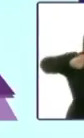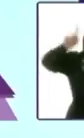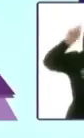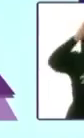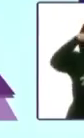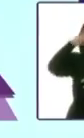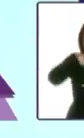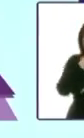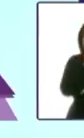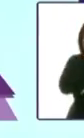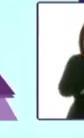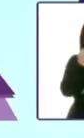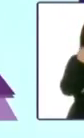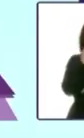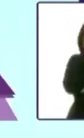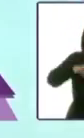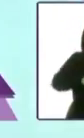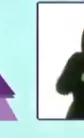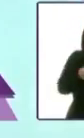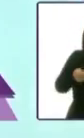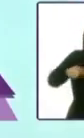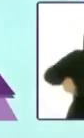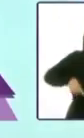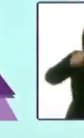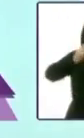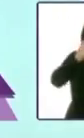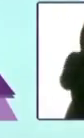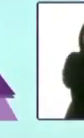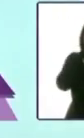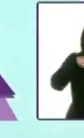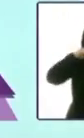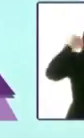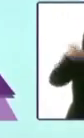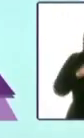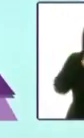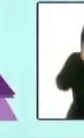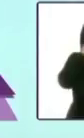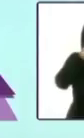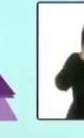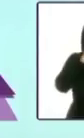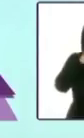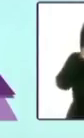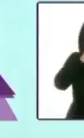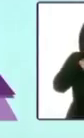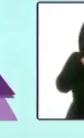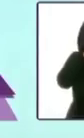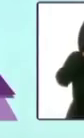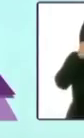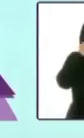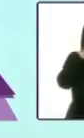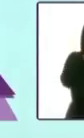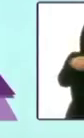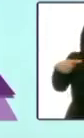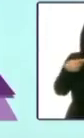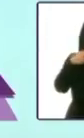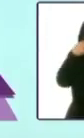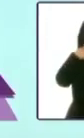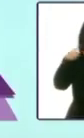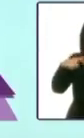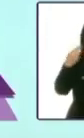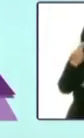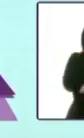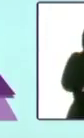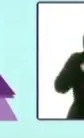había hecho solamente propuestas, pues ahora se va contra el PRI, contra Mikel Arriola. Y pues también es un asunto